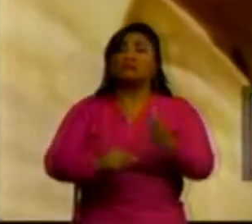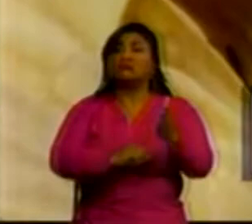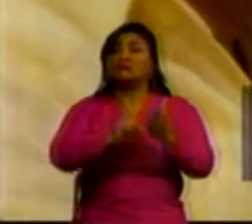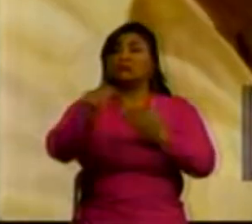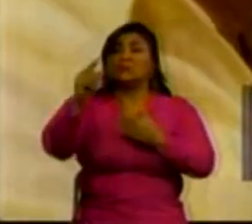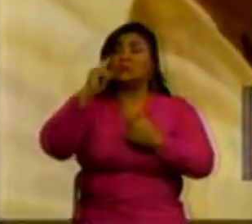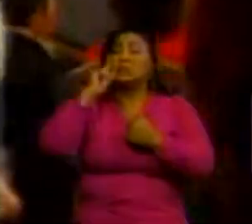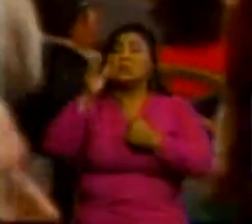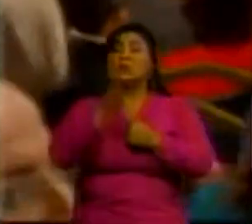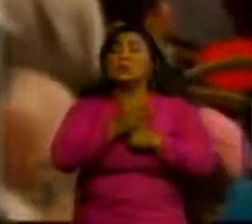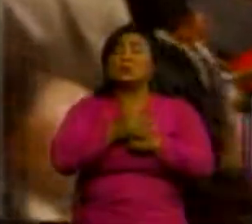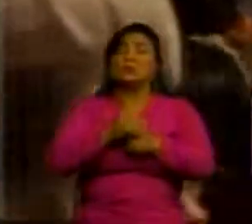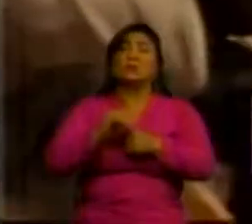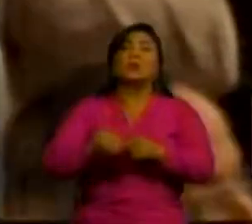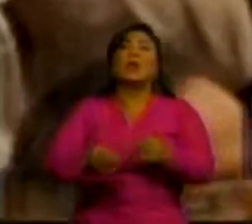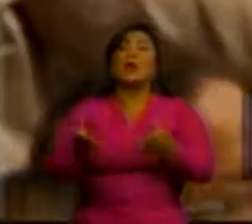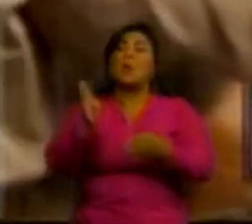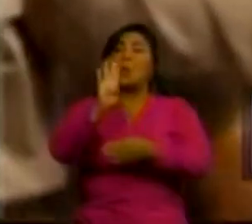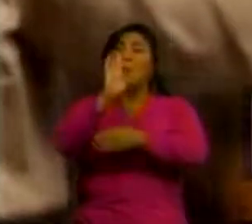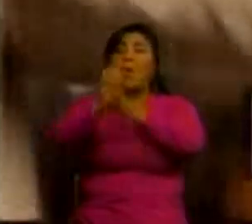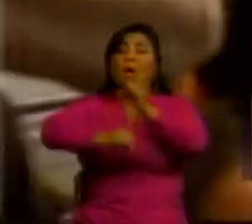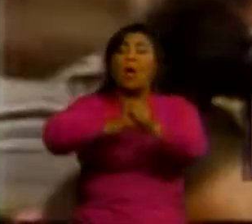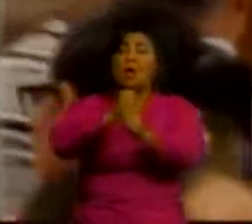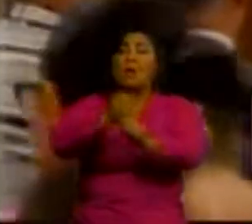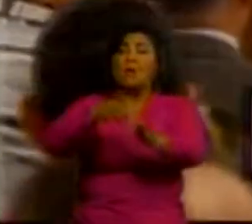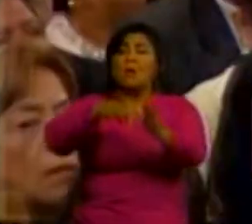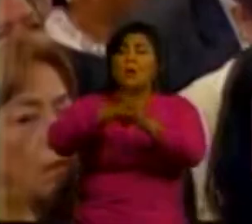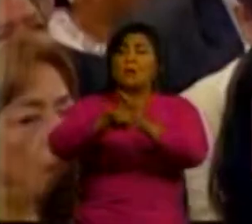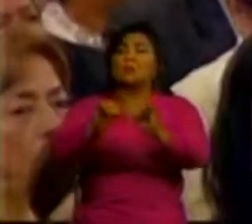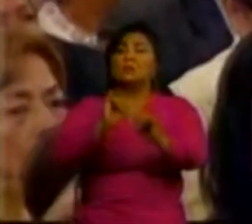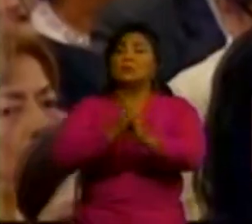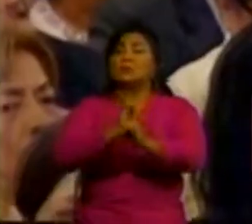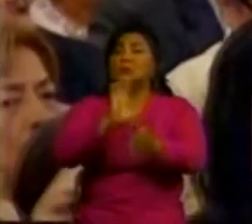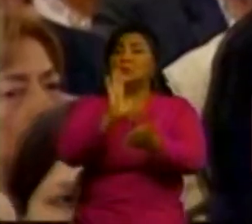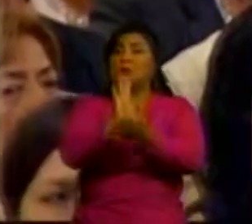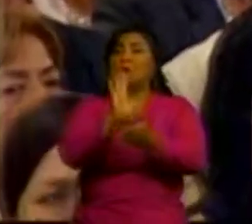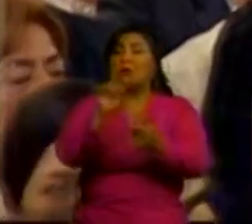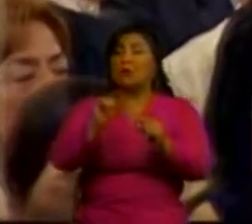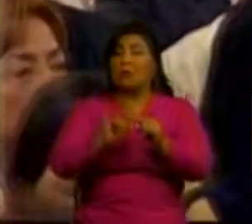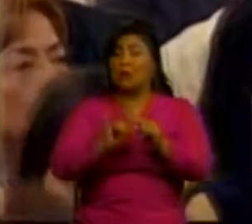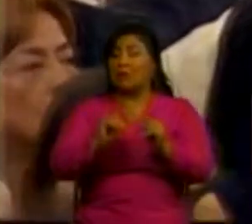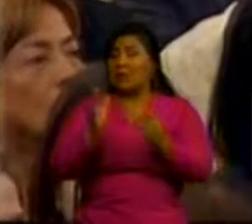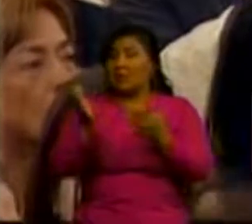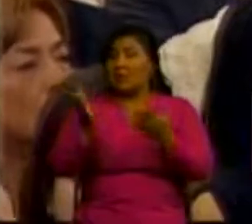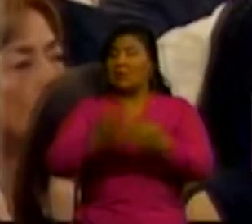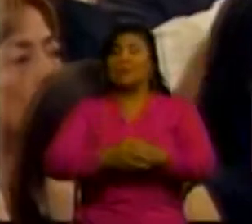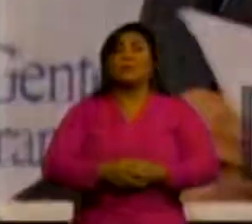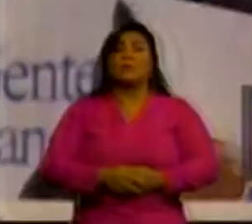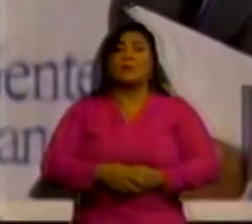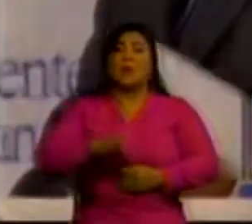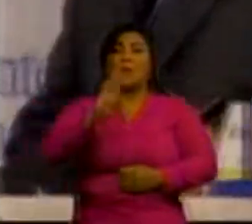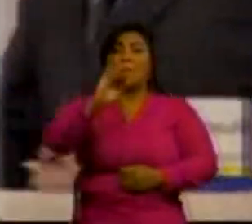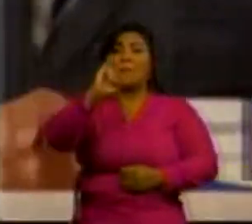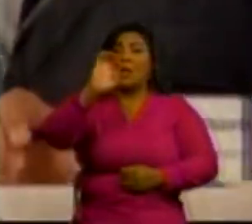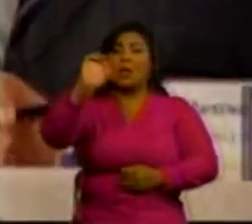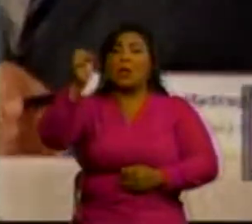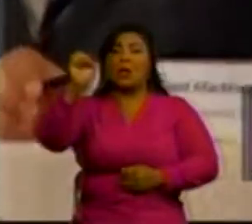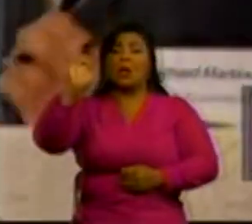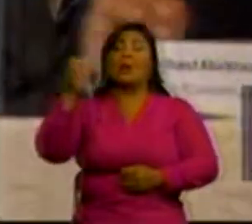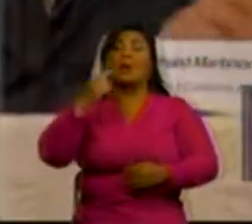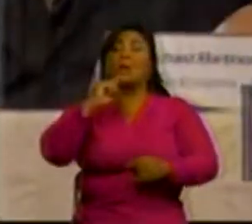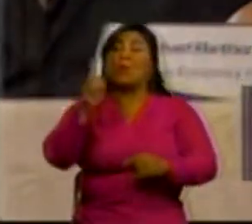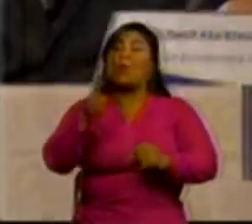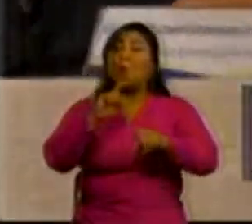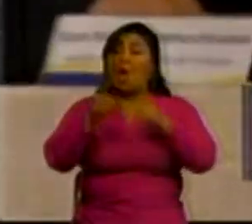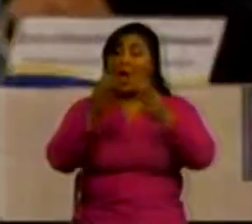fueron asumidos desde hace 4 años por el Banco del Instituto Ecuatoriano de Seguridad Social, BIES, luego de que una